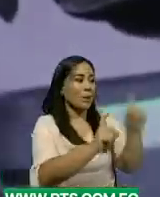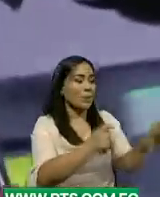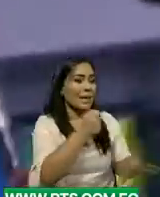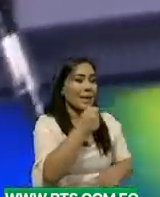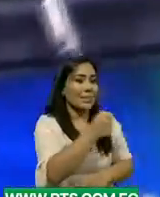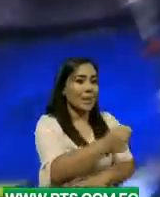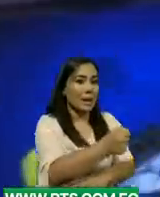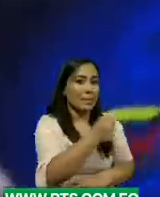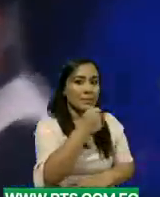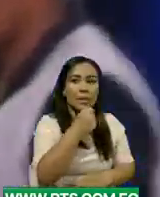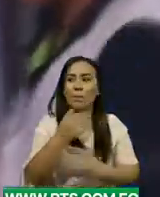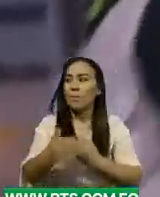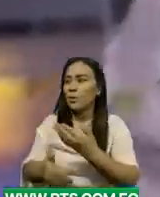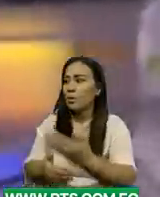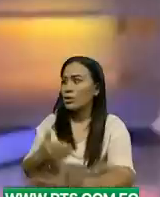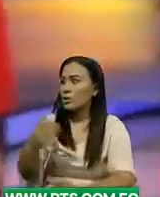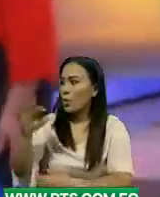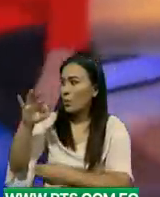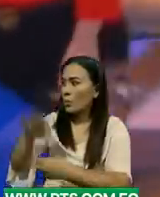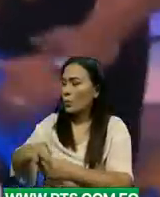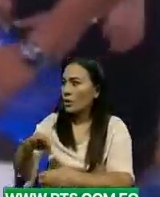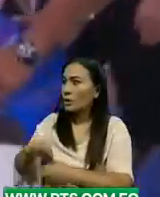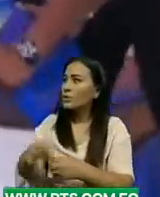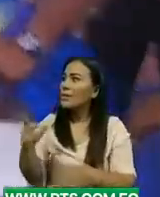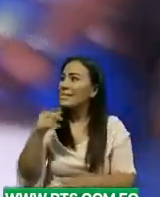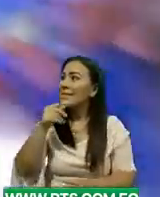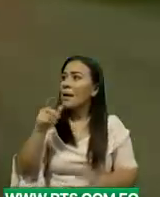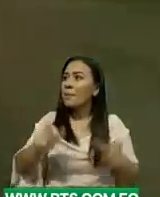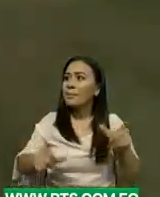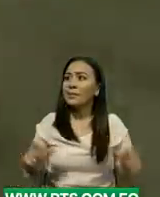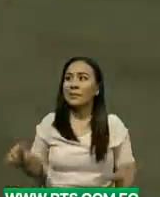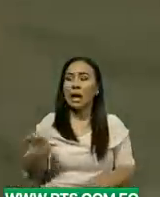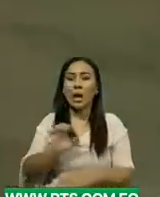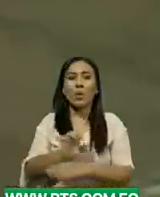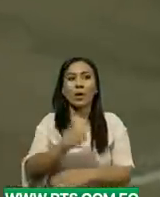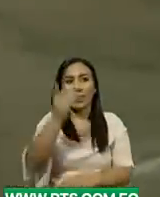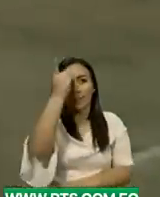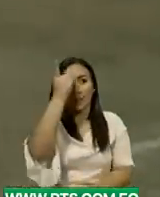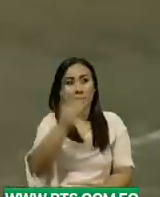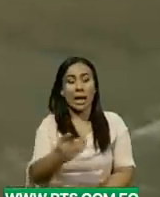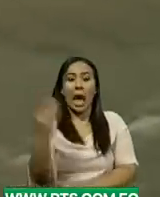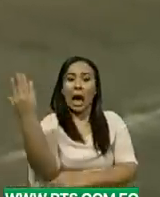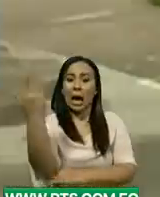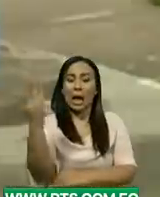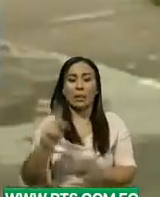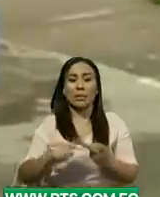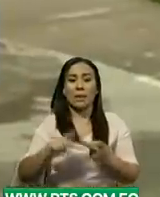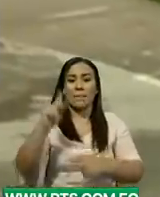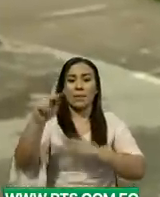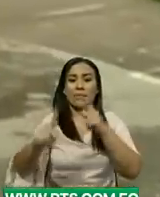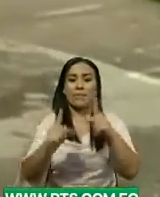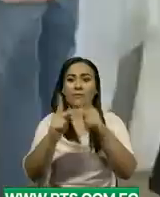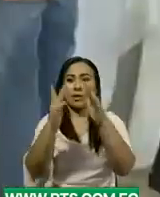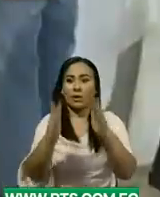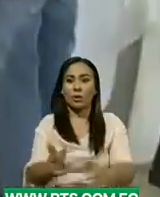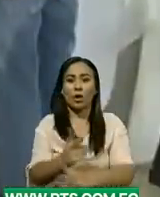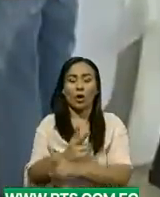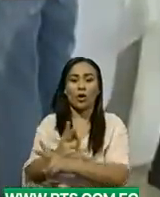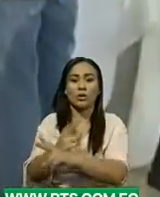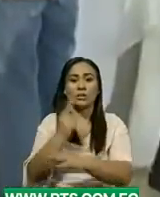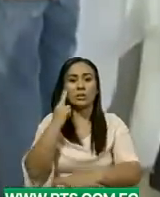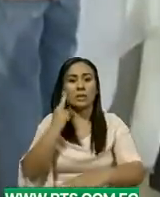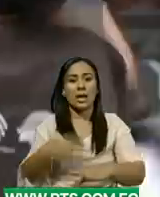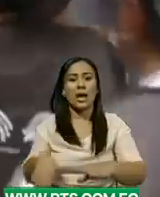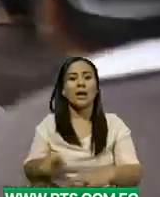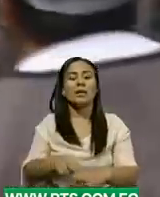se desarrolla el proceso electoral, en el que los ecuatorianos elegirán alcaldes, prefectos, concejales y a miembros del Consejo